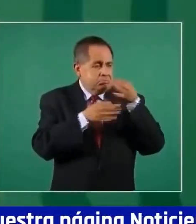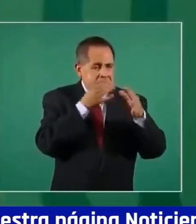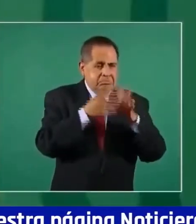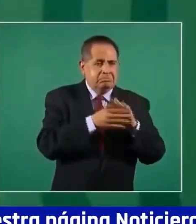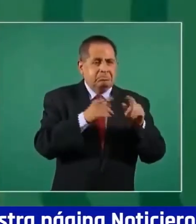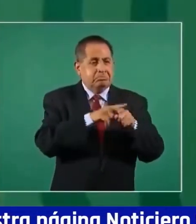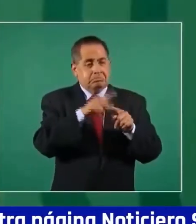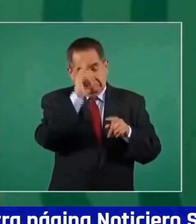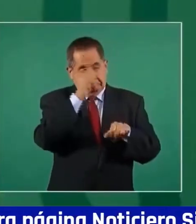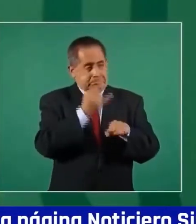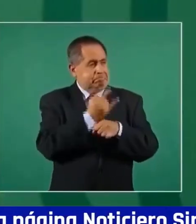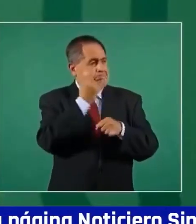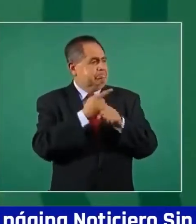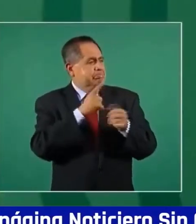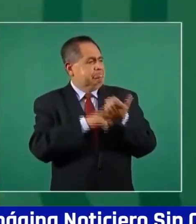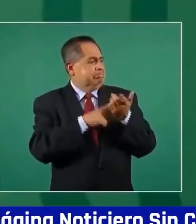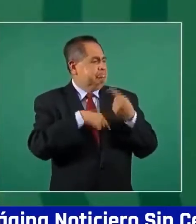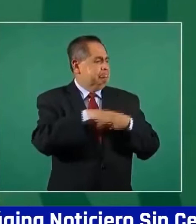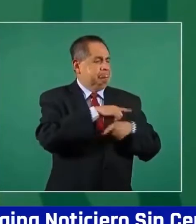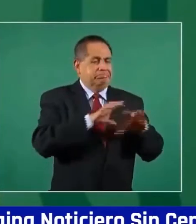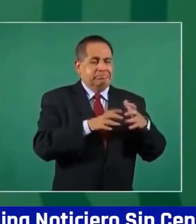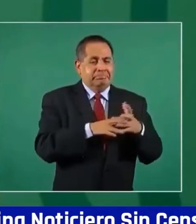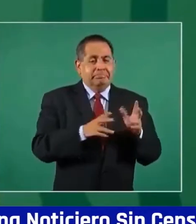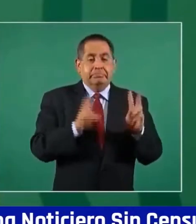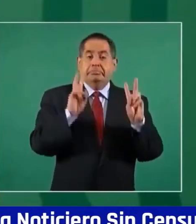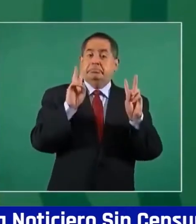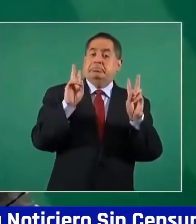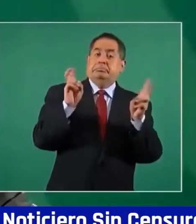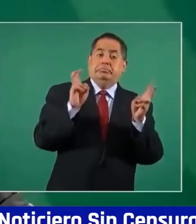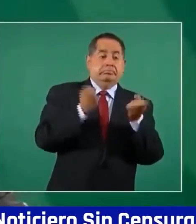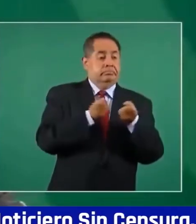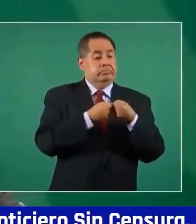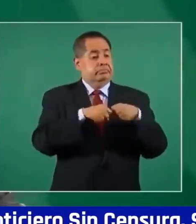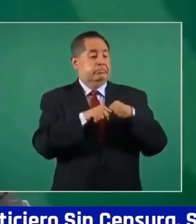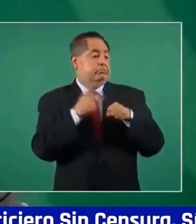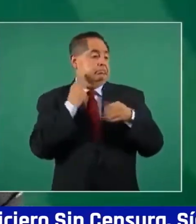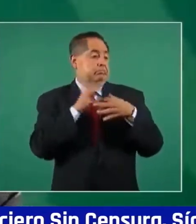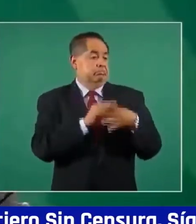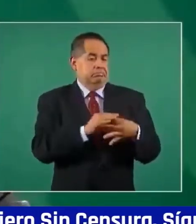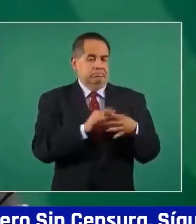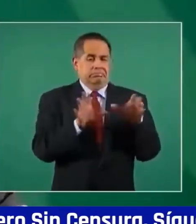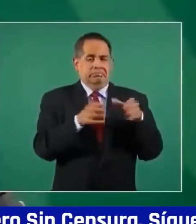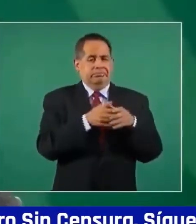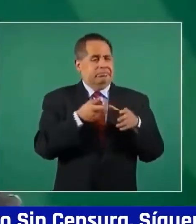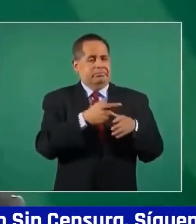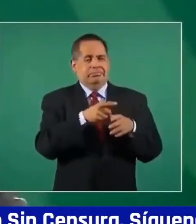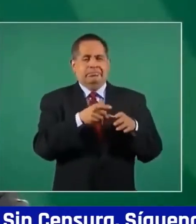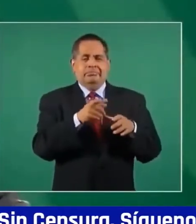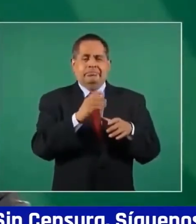sus intelectuales orgánicos, la llamada sociedad política, el círculo rojo.